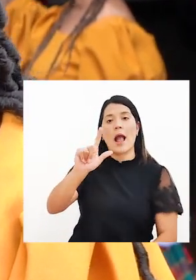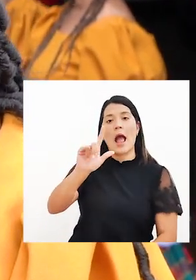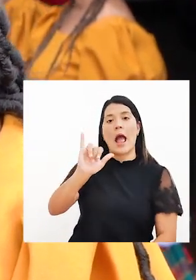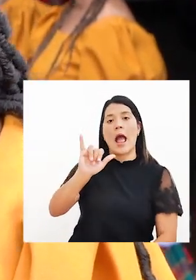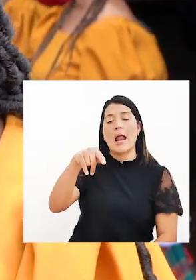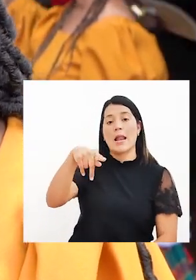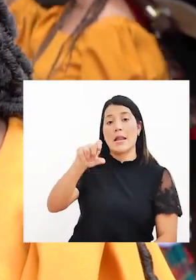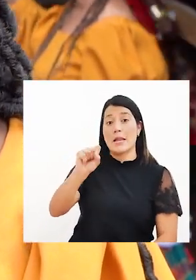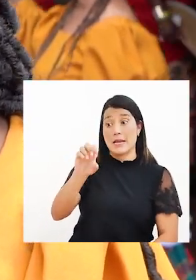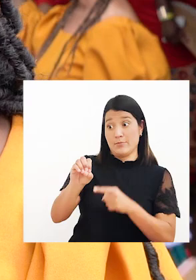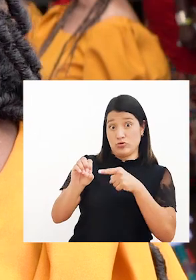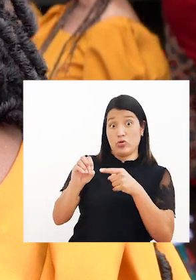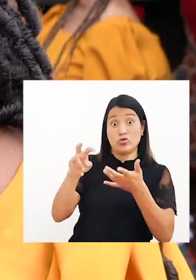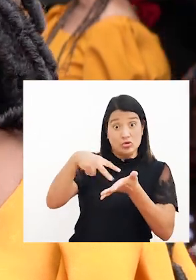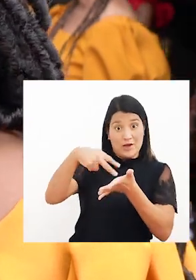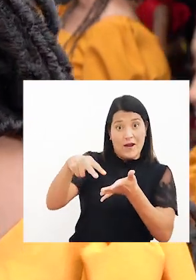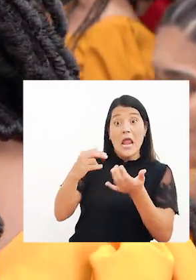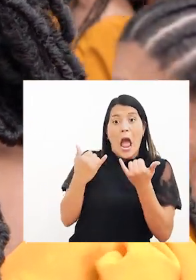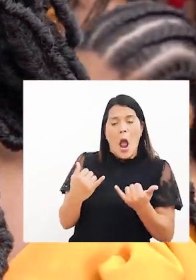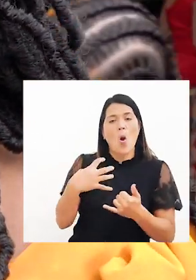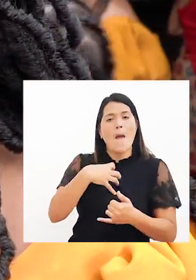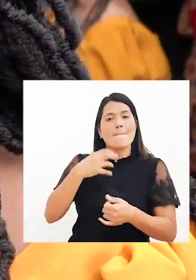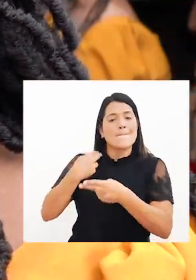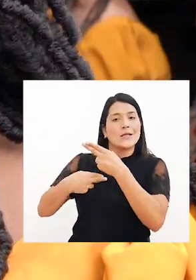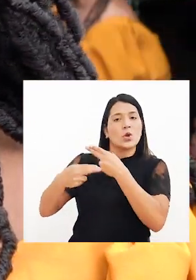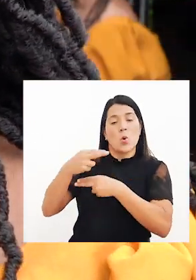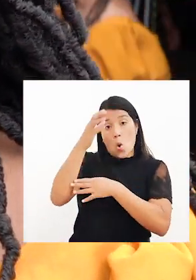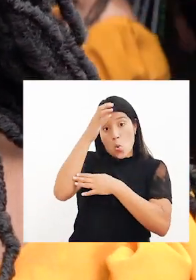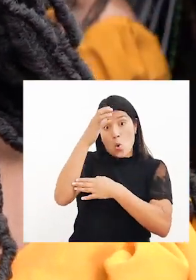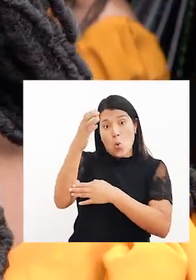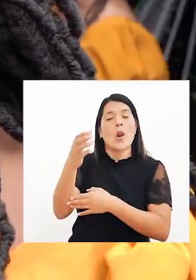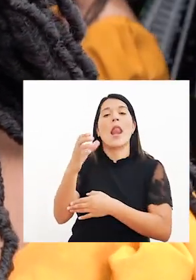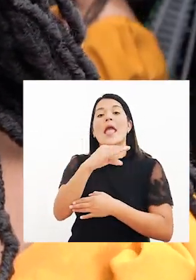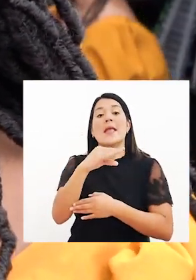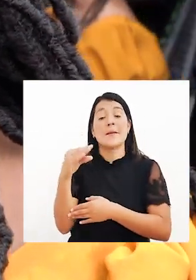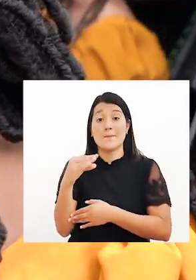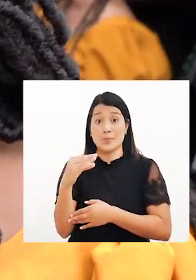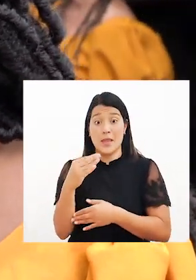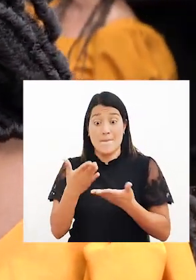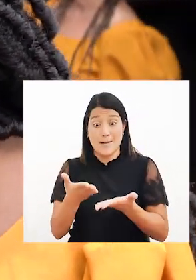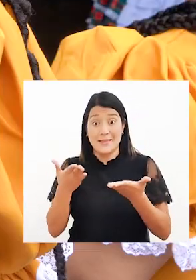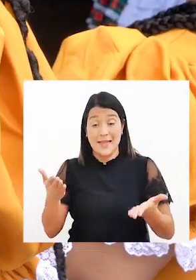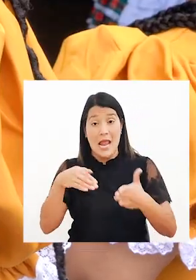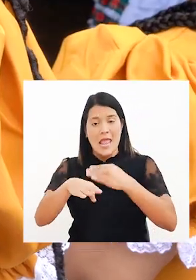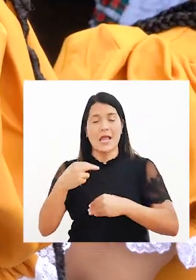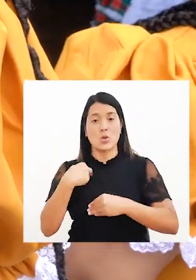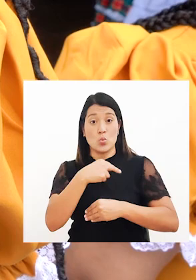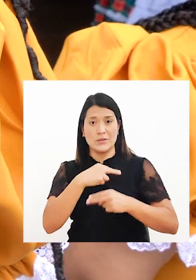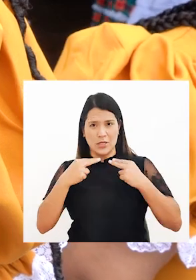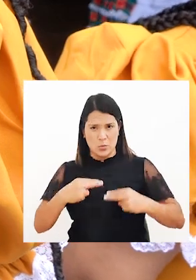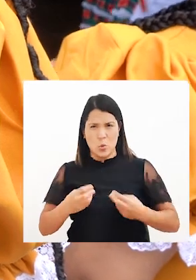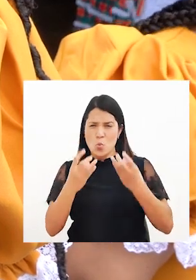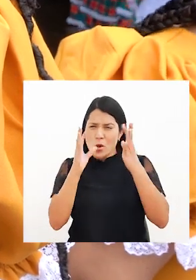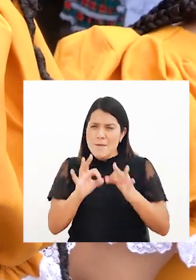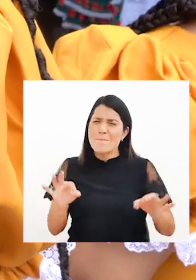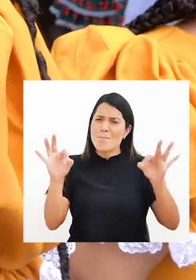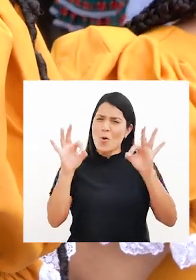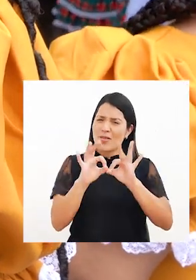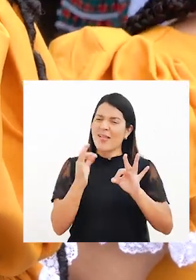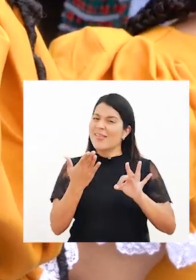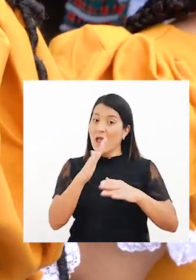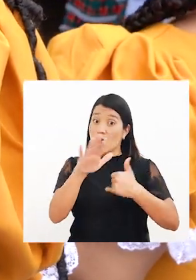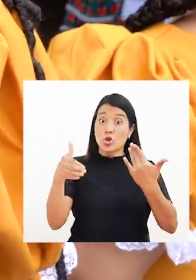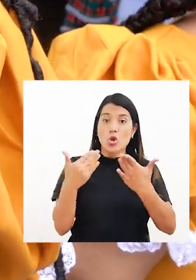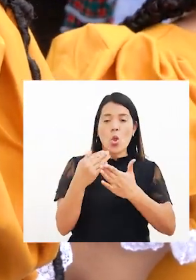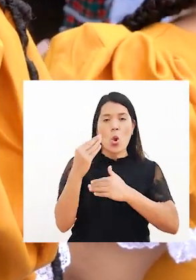ahora patrimonio cultural inmaterial de la humanidad. Es importante que el resto del país empiece a comprender que en